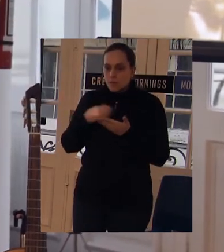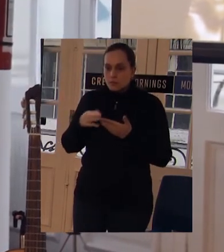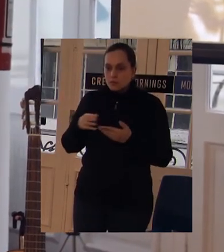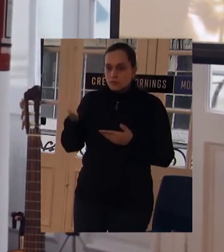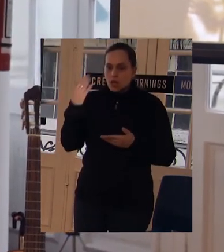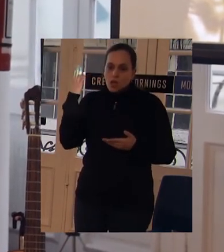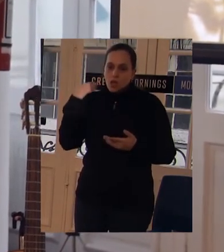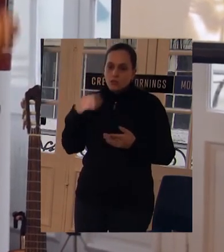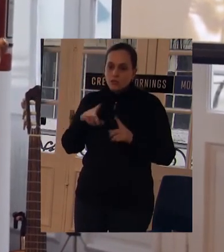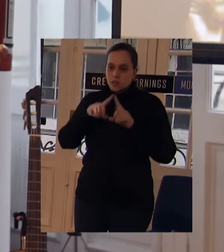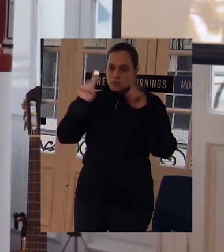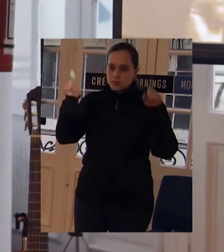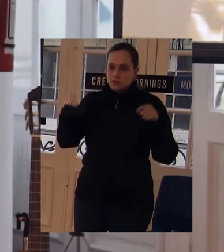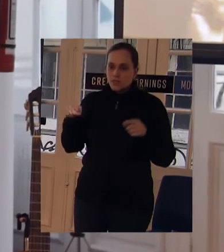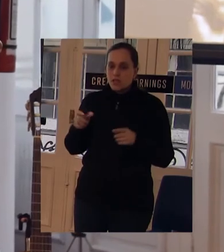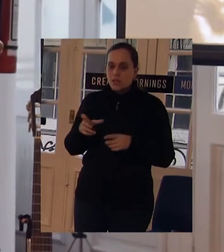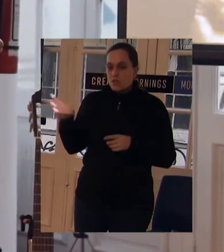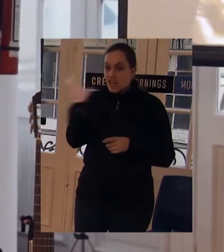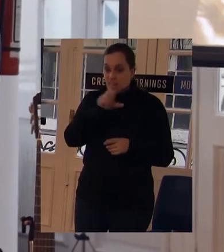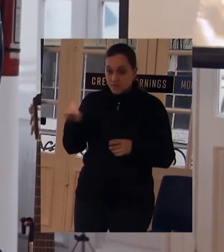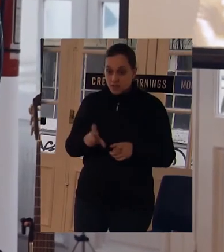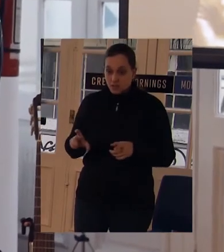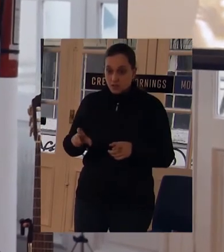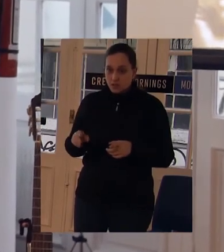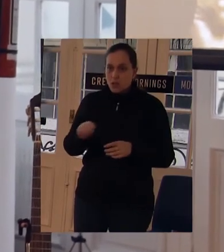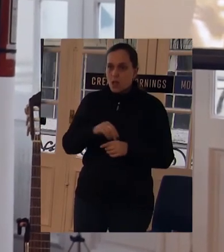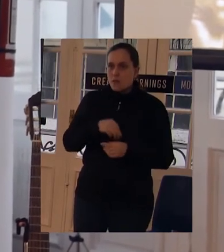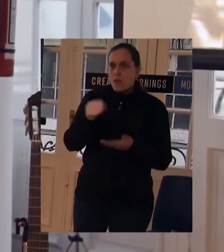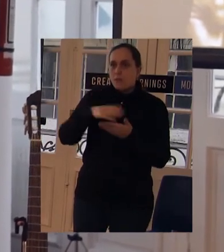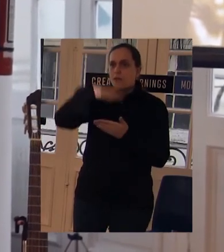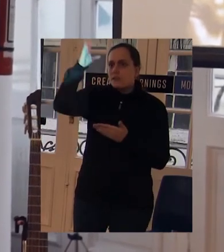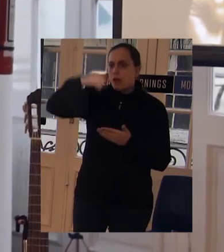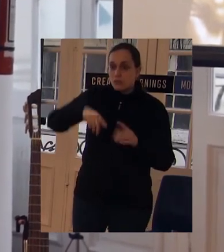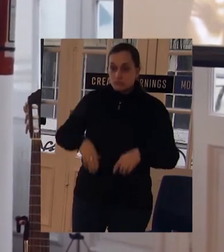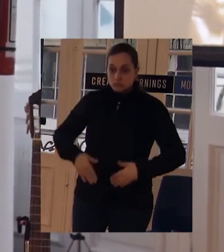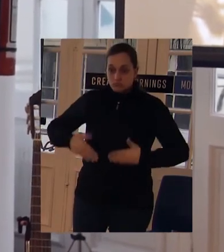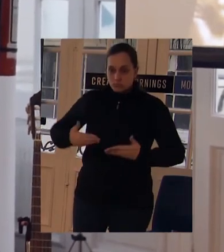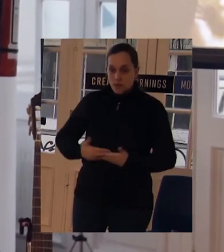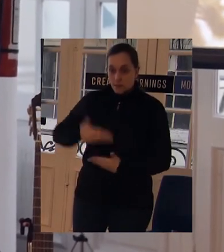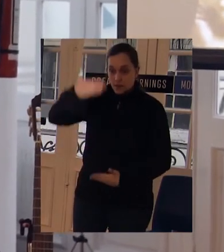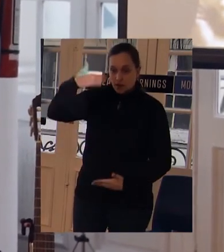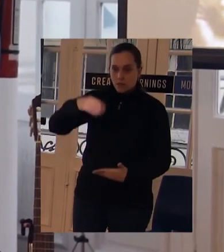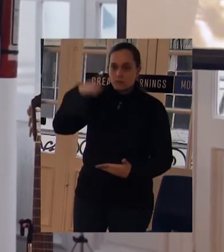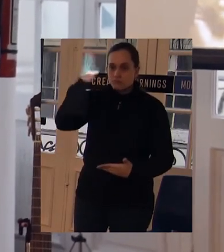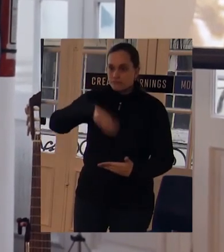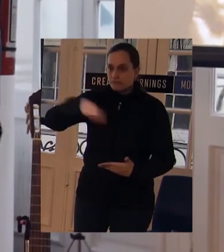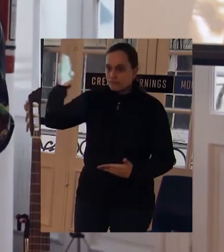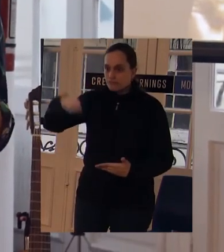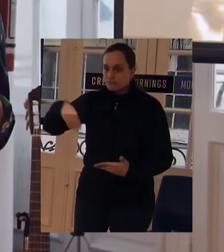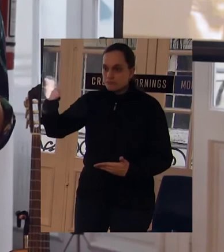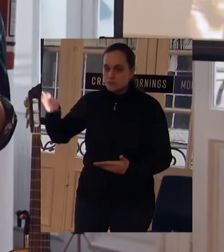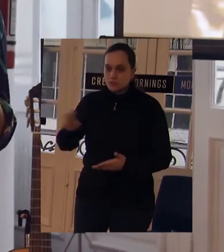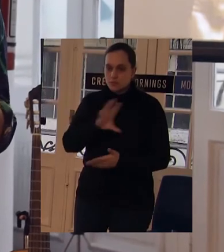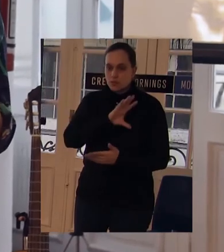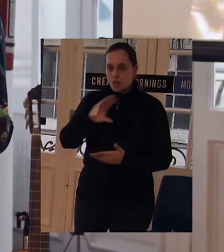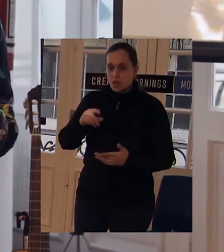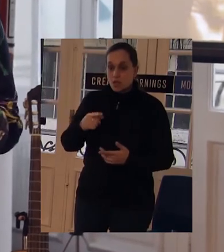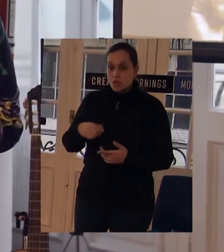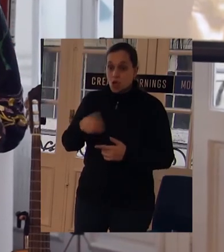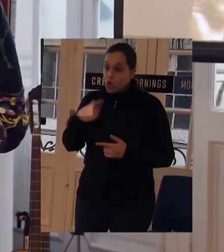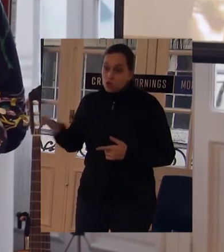3 años, se lo habían grafiteado. 3 días antes del 8M, era un poco intensa la intención, generaba un